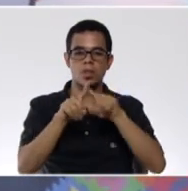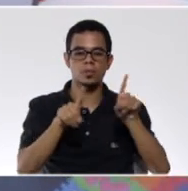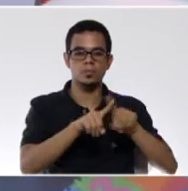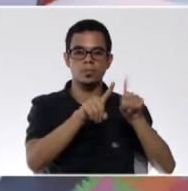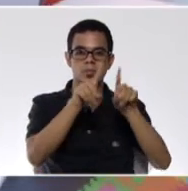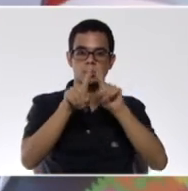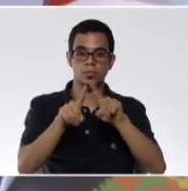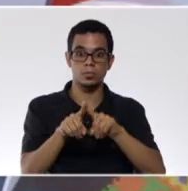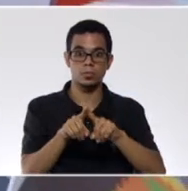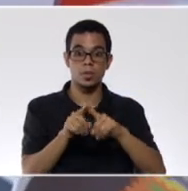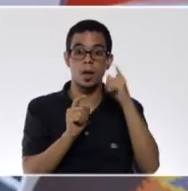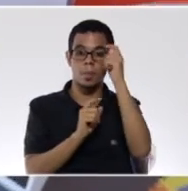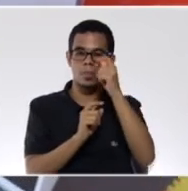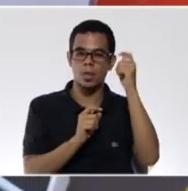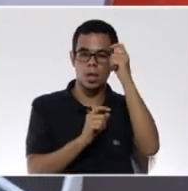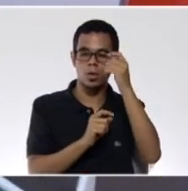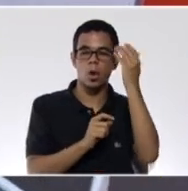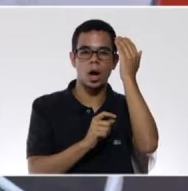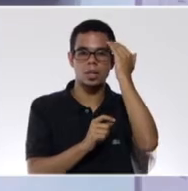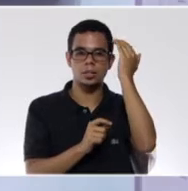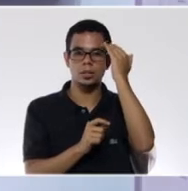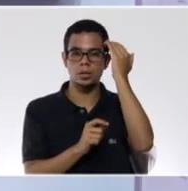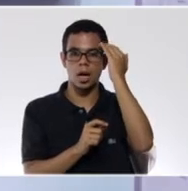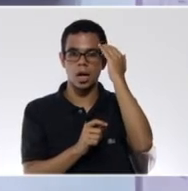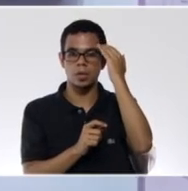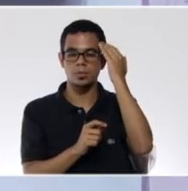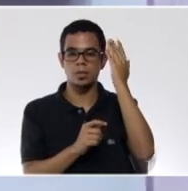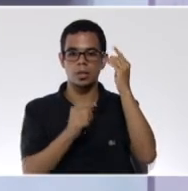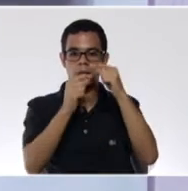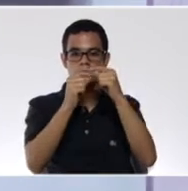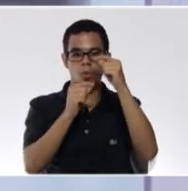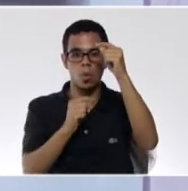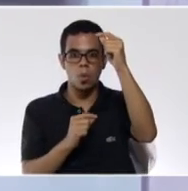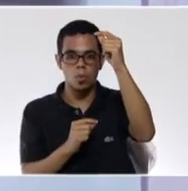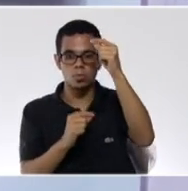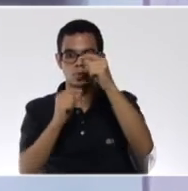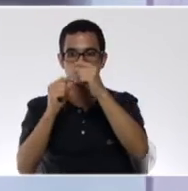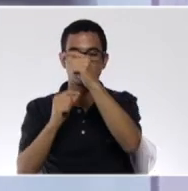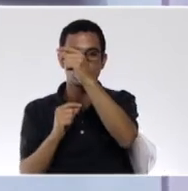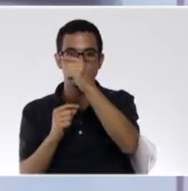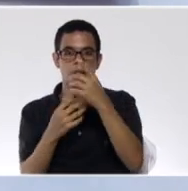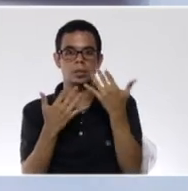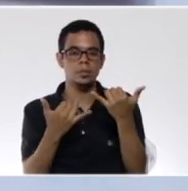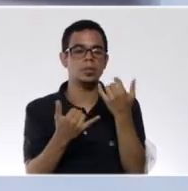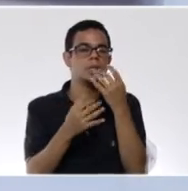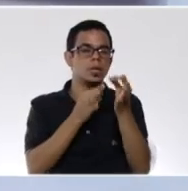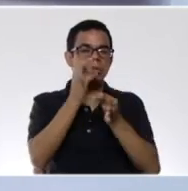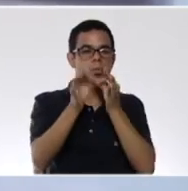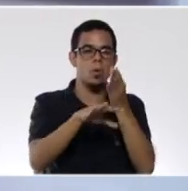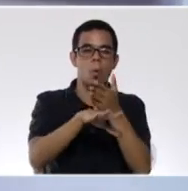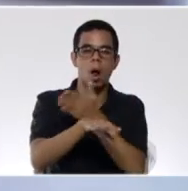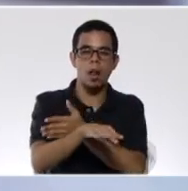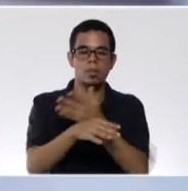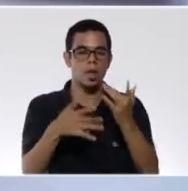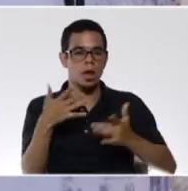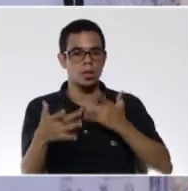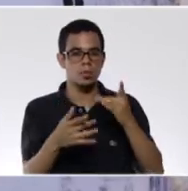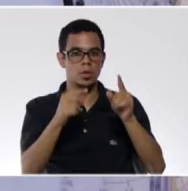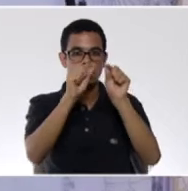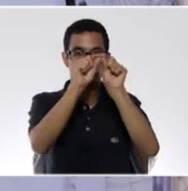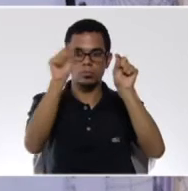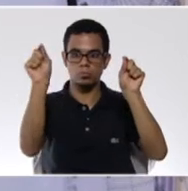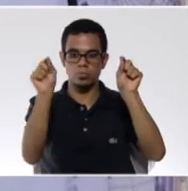era un experto con las longitudes, que lo podemos ver en el triángulo rectángulo,